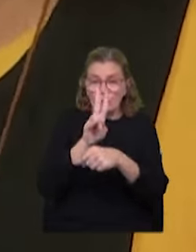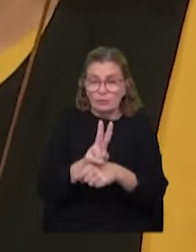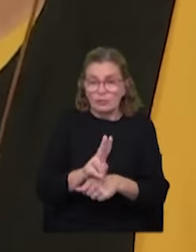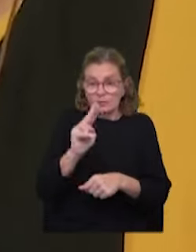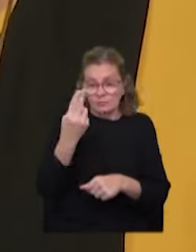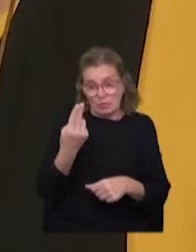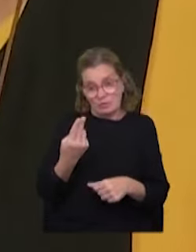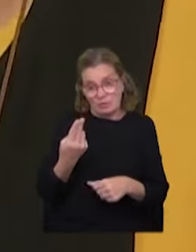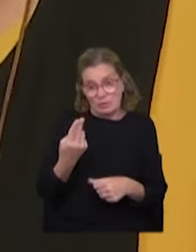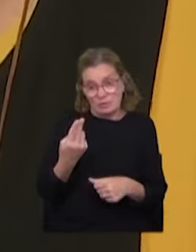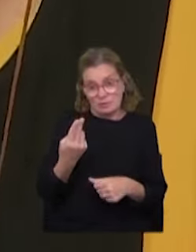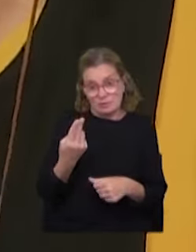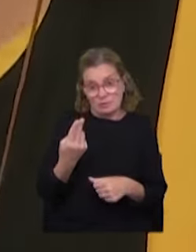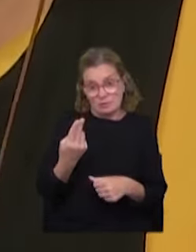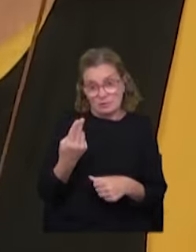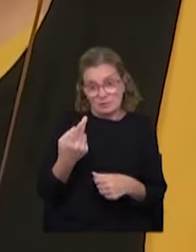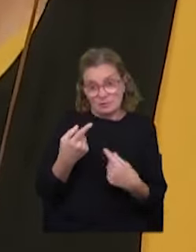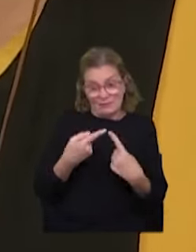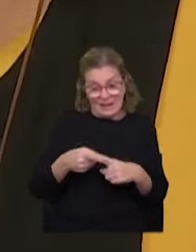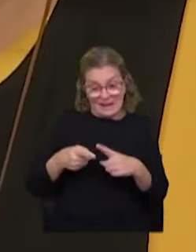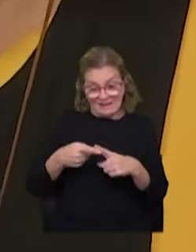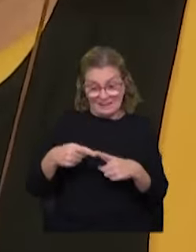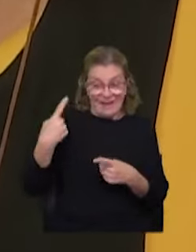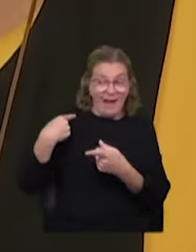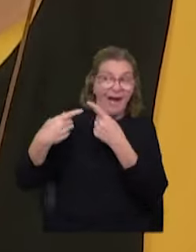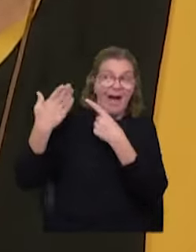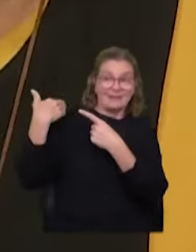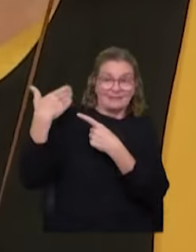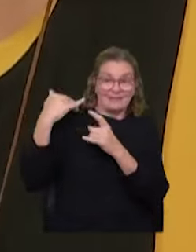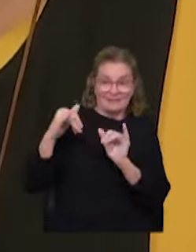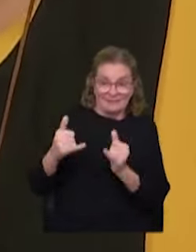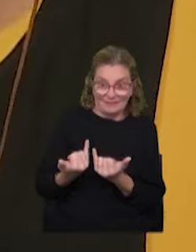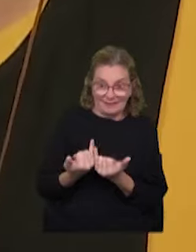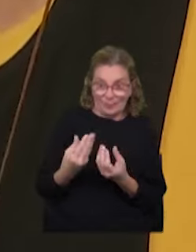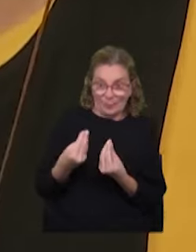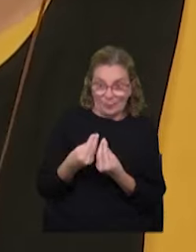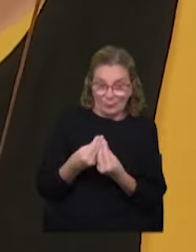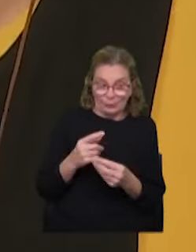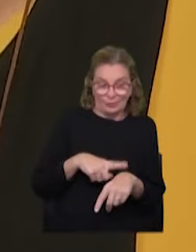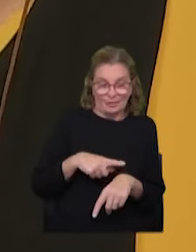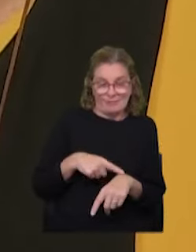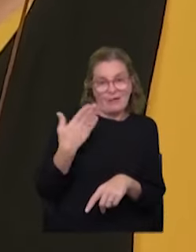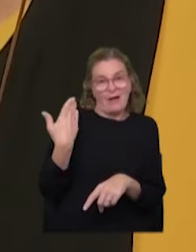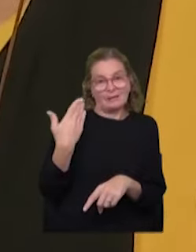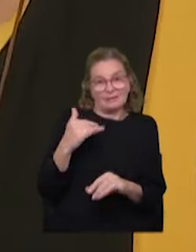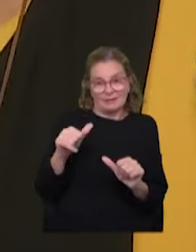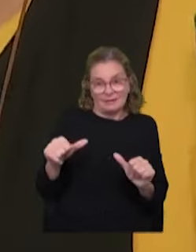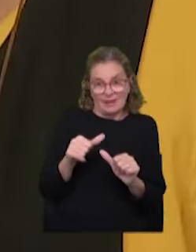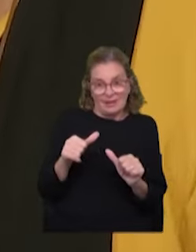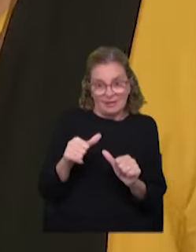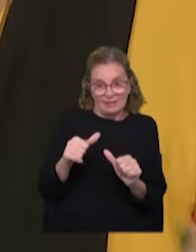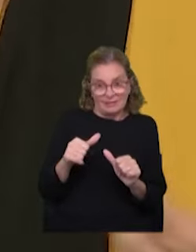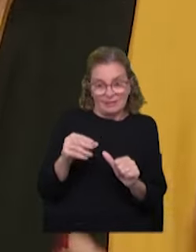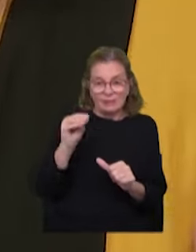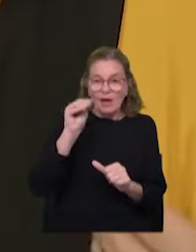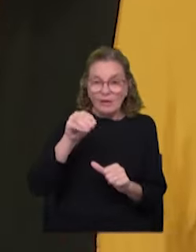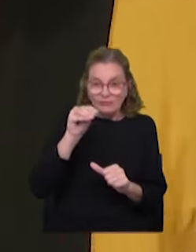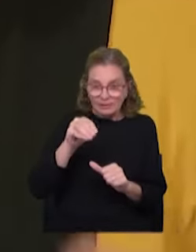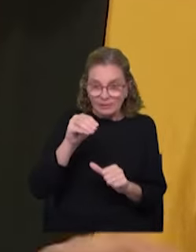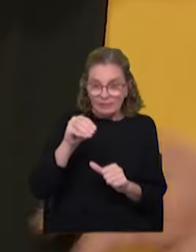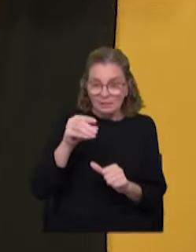digo son eh acciones que se toman con mucho tiempo de antelación hay un aviso y